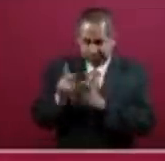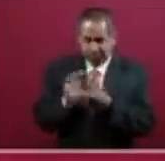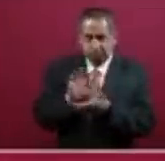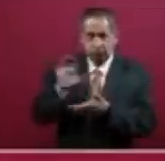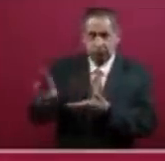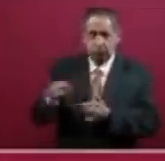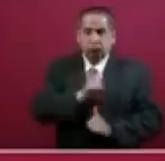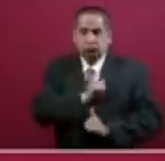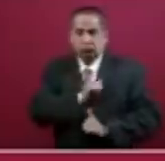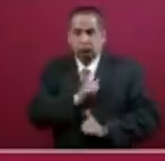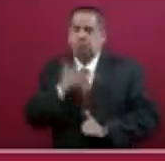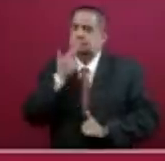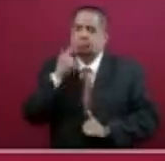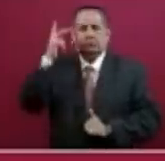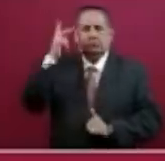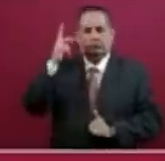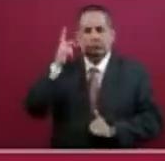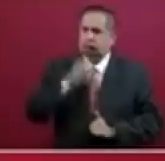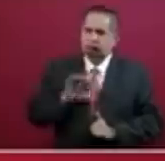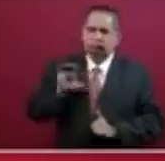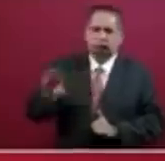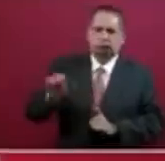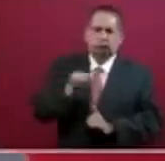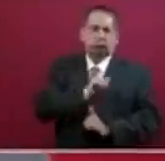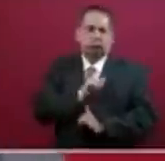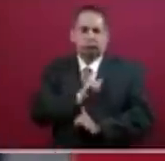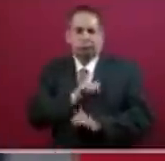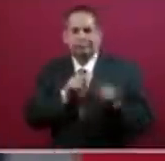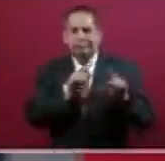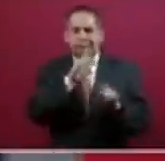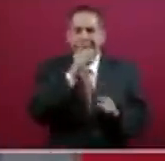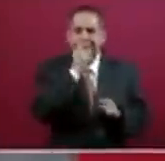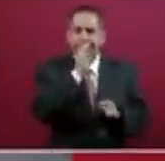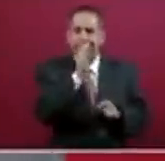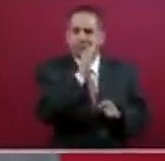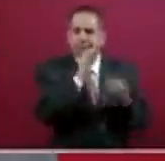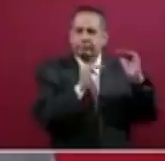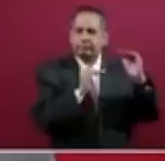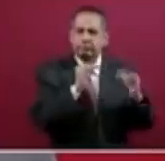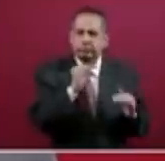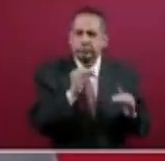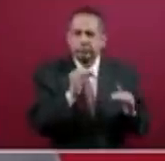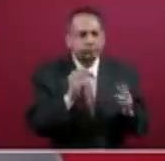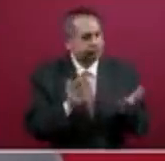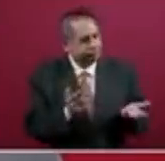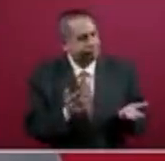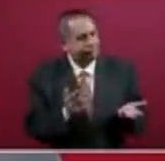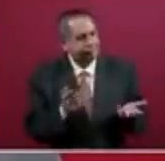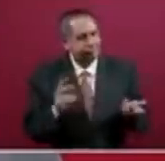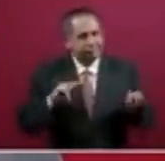los soldados son mejores que las que tienen los policías federales.